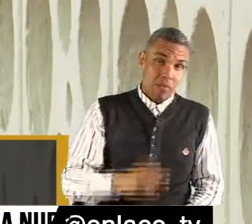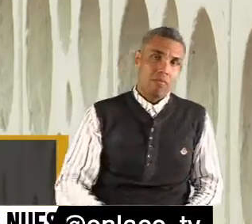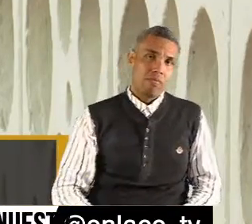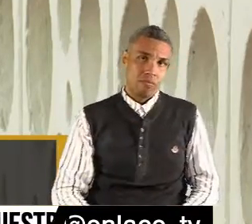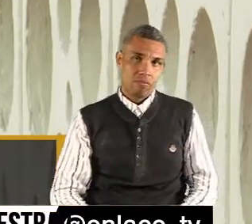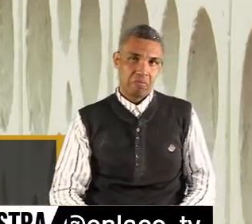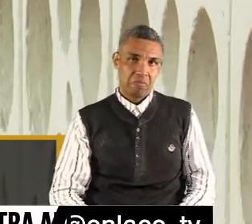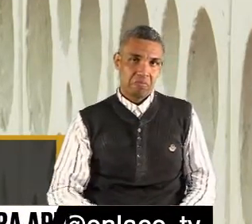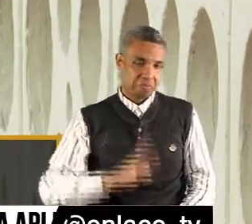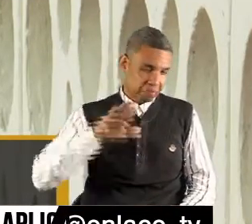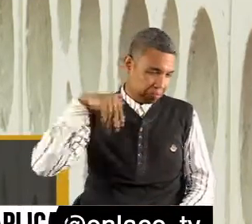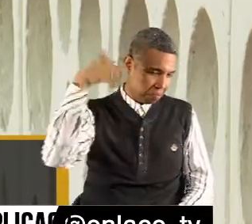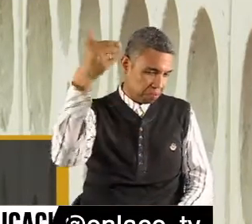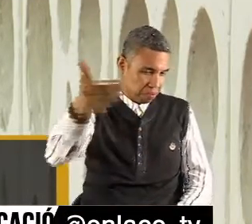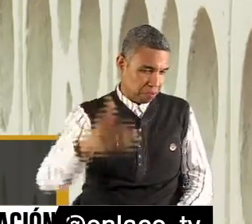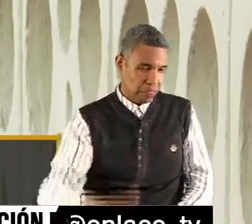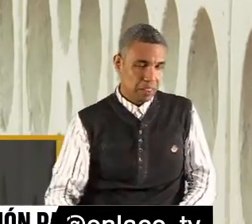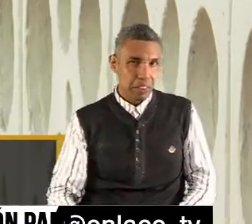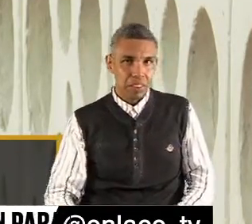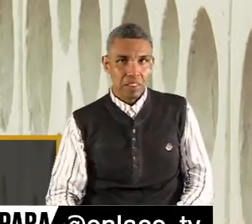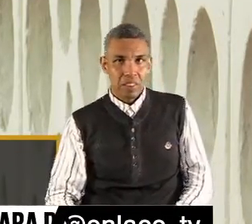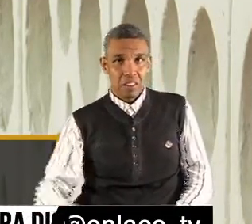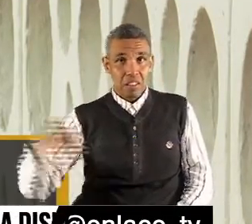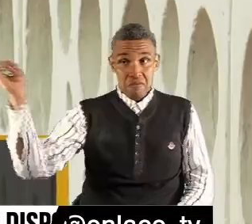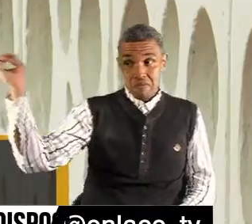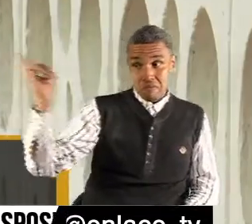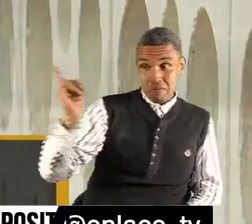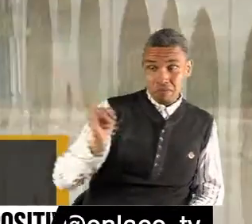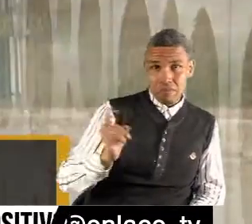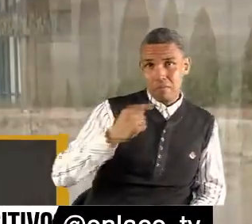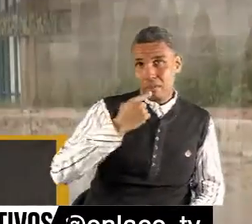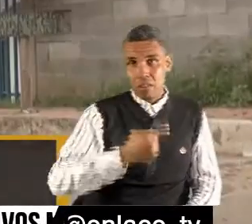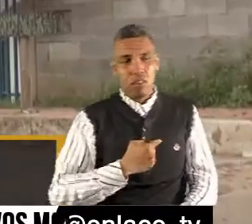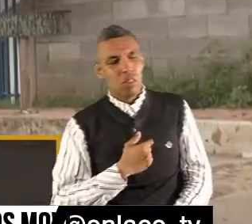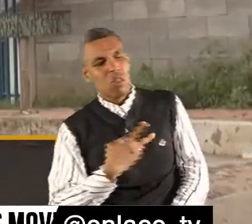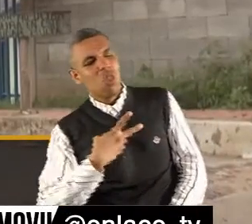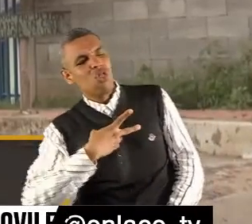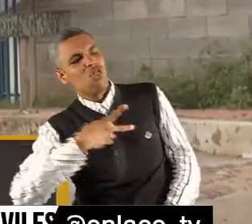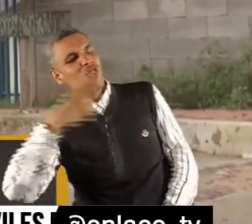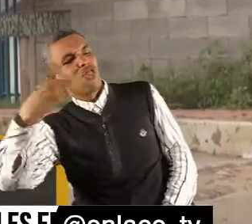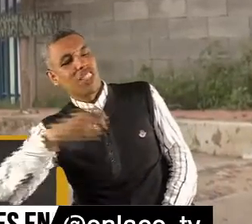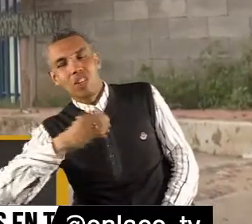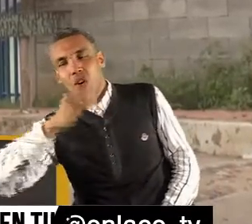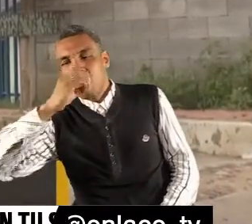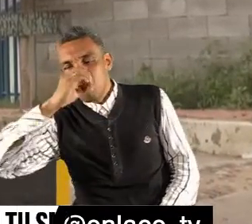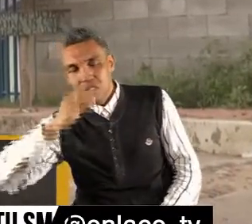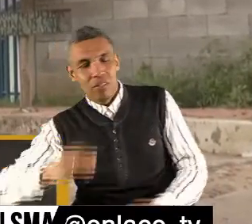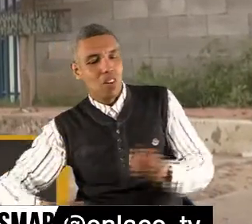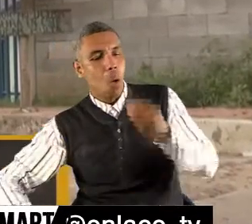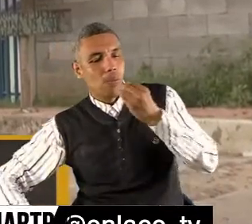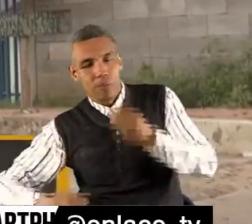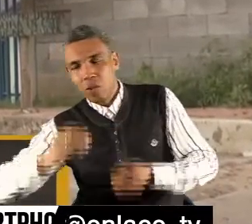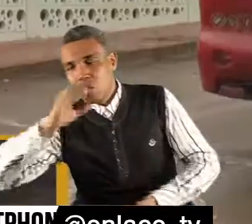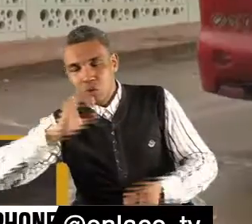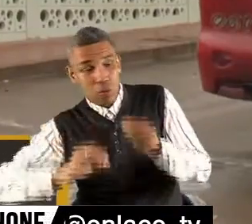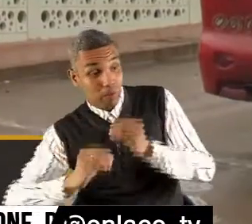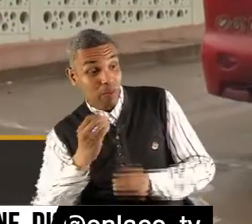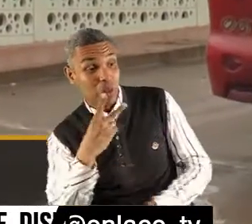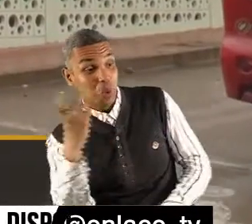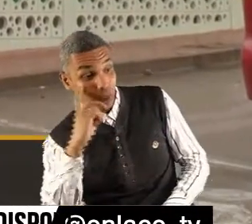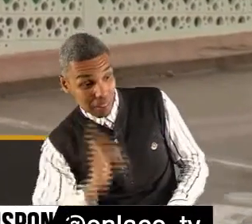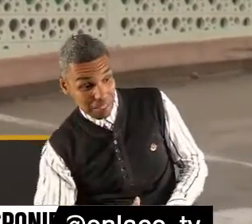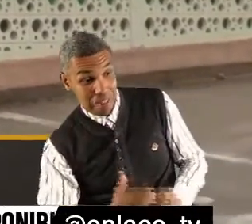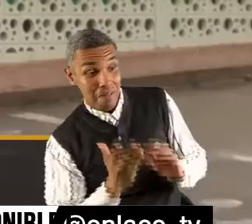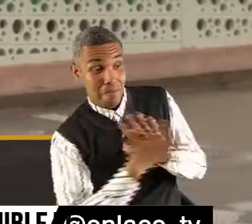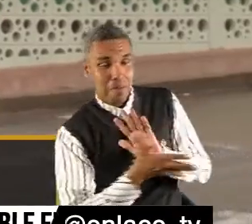vino, dijo, bueno, yo le voy a mandar 200 complementos. Luego de levantar la escuela vino la mala hora. Ella tomó forma y